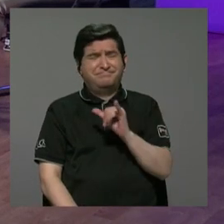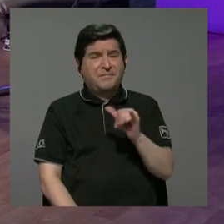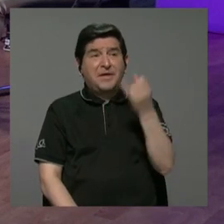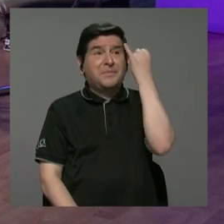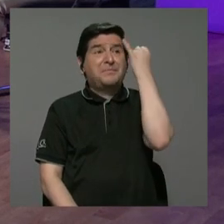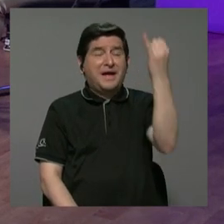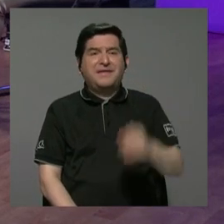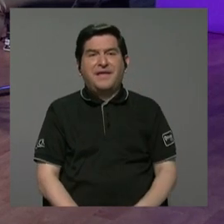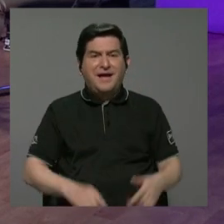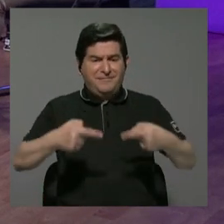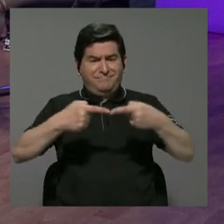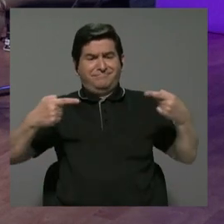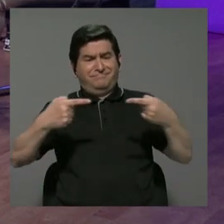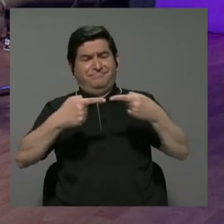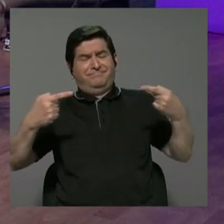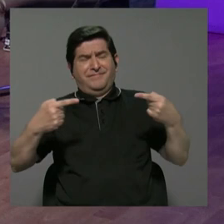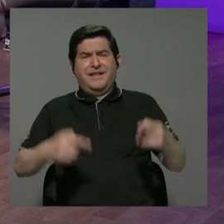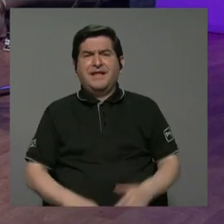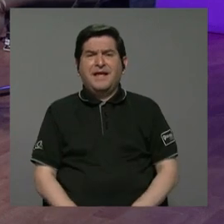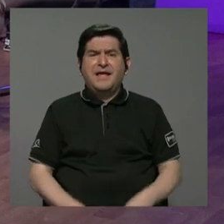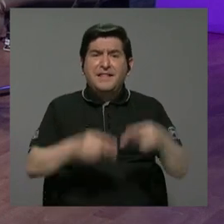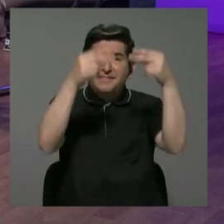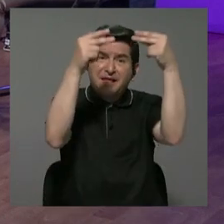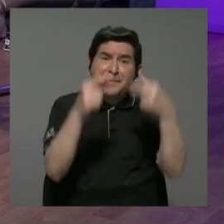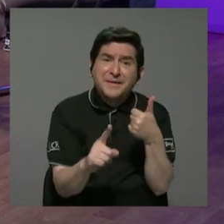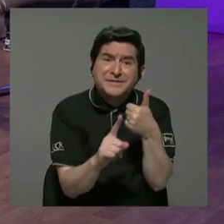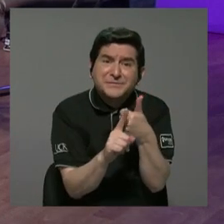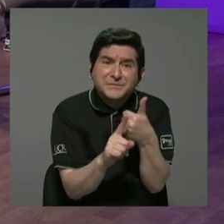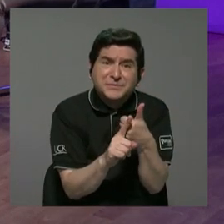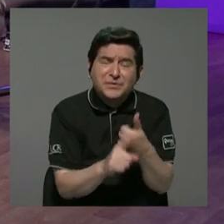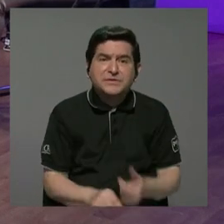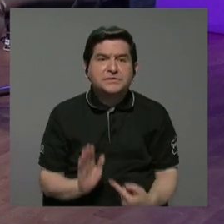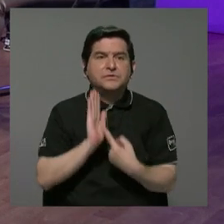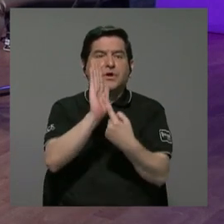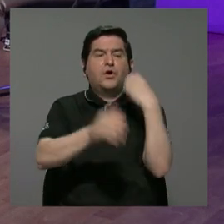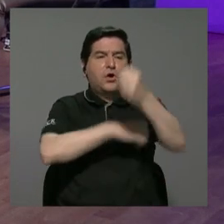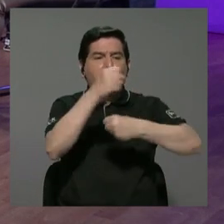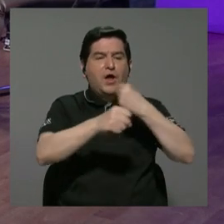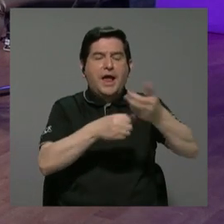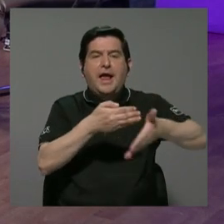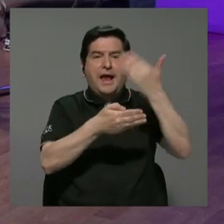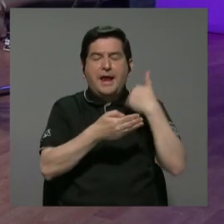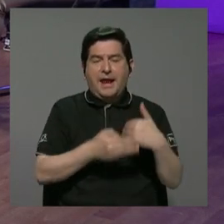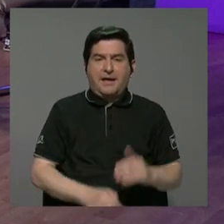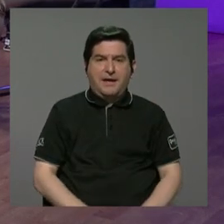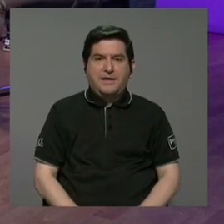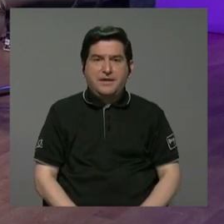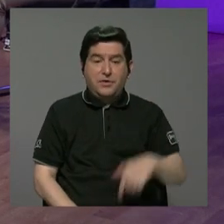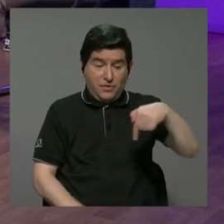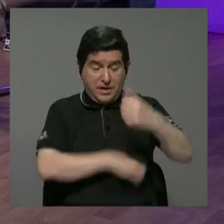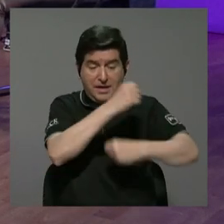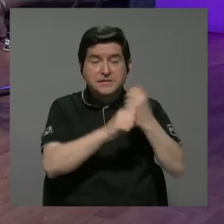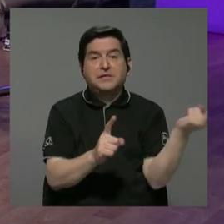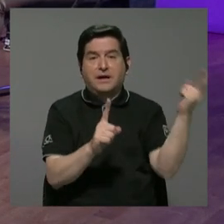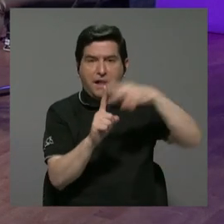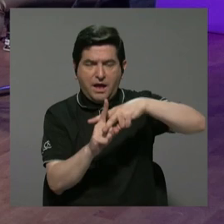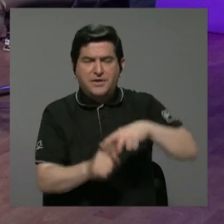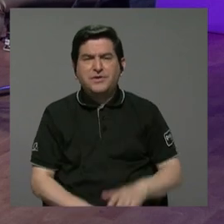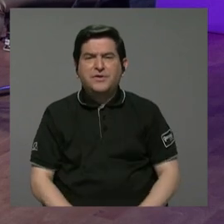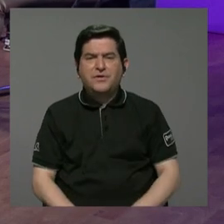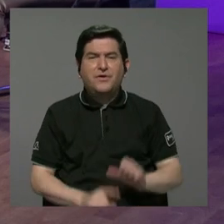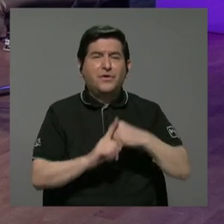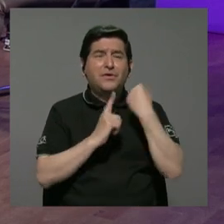idea de la contradicción también hasta en el presupuesto que presentaron el año pasado para esta, para este año. Es una